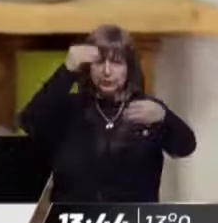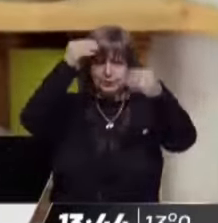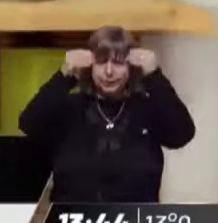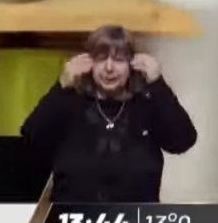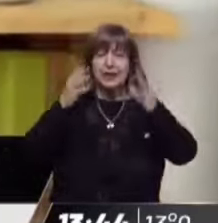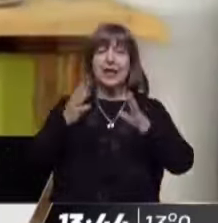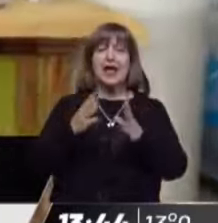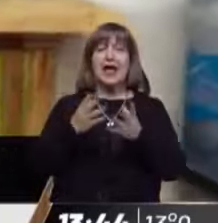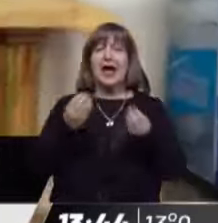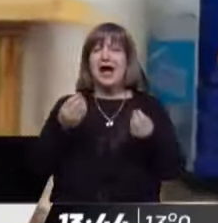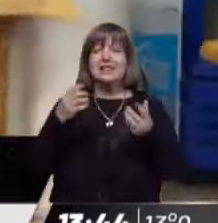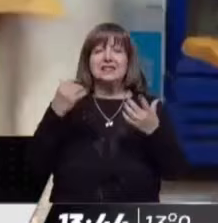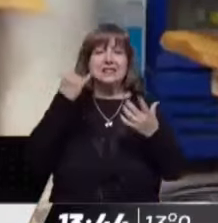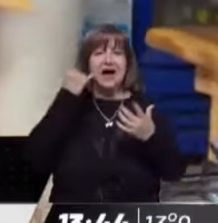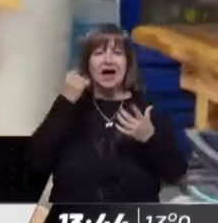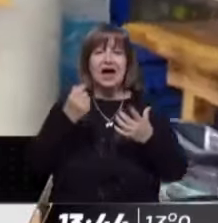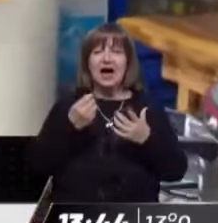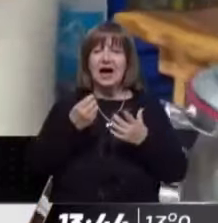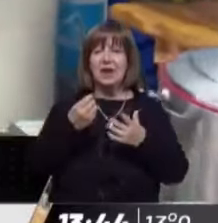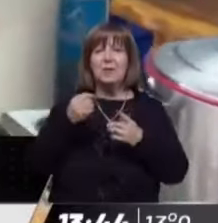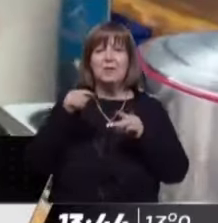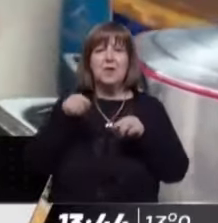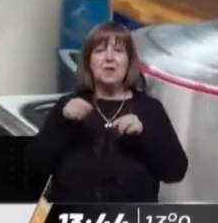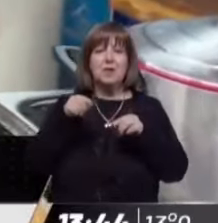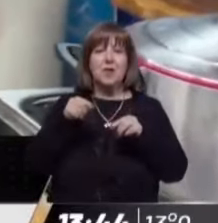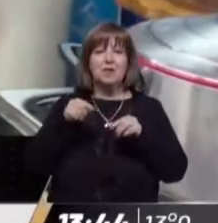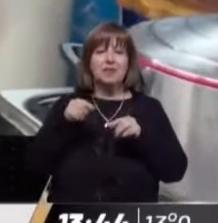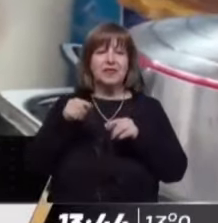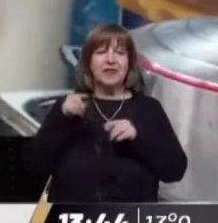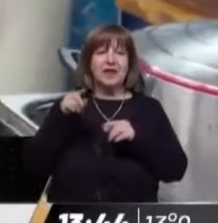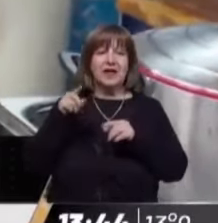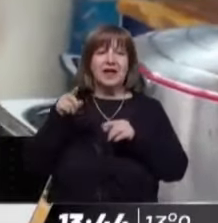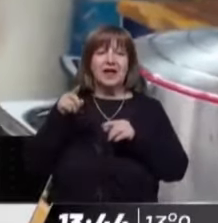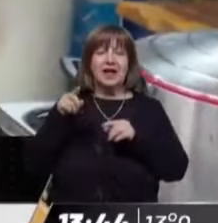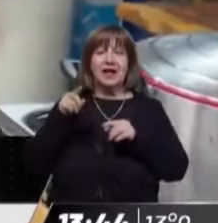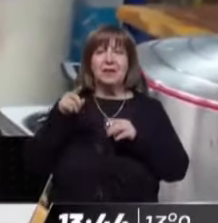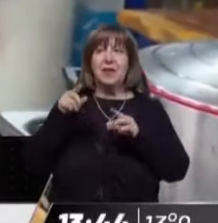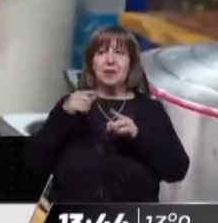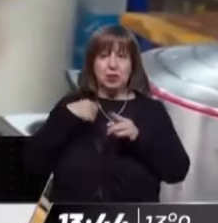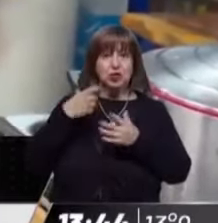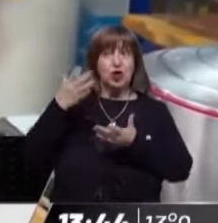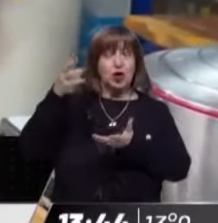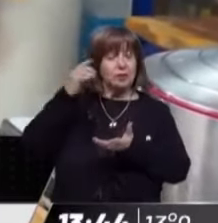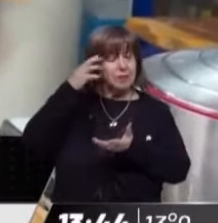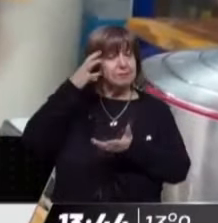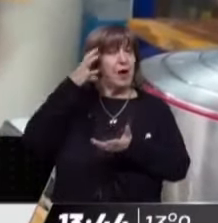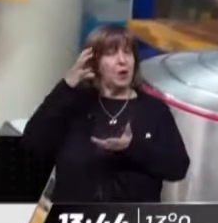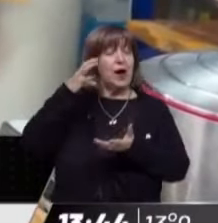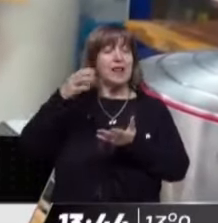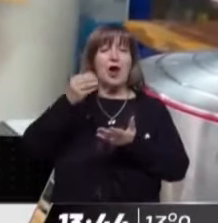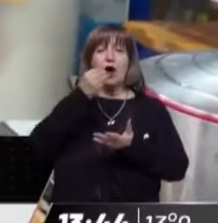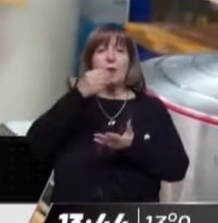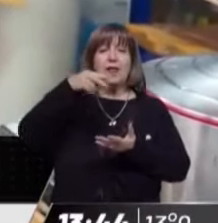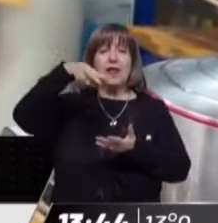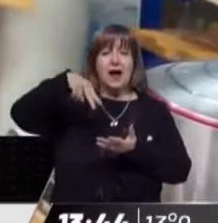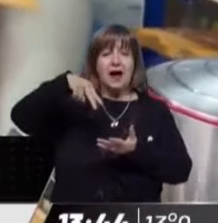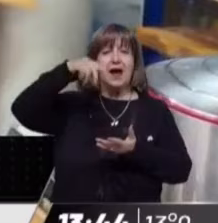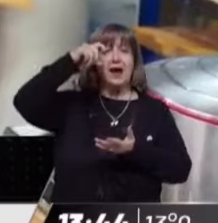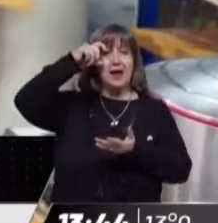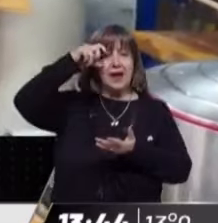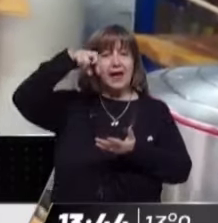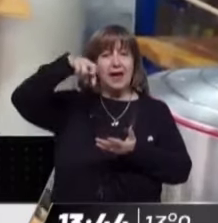querías sorprender y agasajar con comida del Tíbet, comida tibetana. De Nepal, sí. Comida nepalesa. Comida de